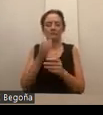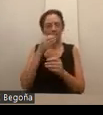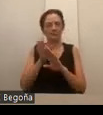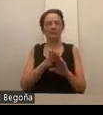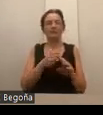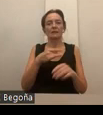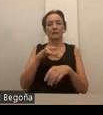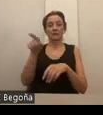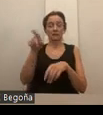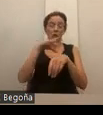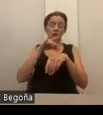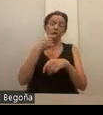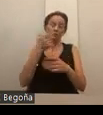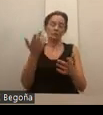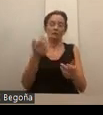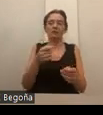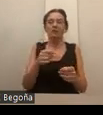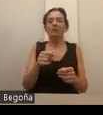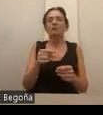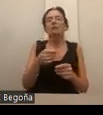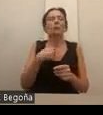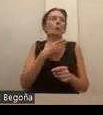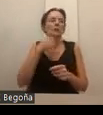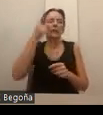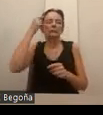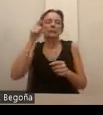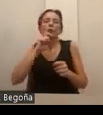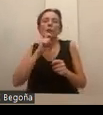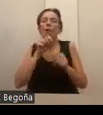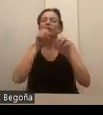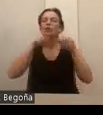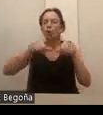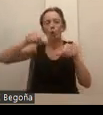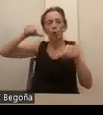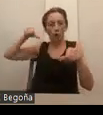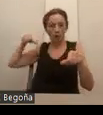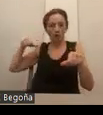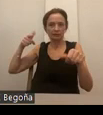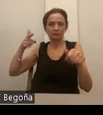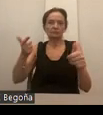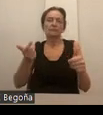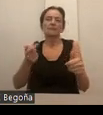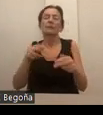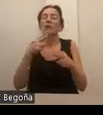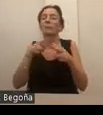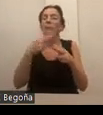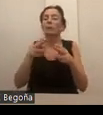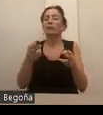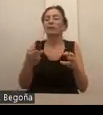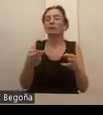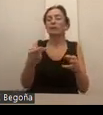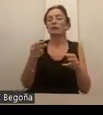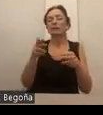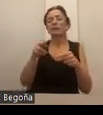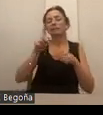ser perfectamente una diabetes inducida por cortisona, por ejemplo, o por medicación, porque generalmente cuando hay una resistencia a la insulina,